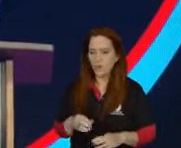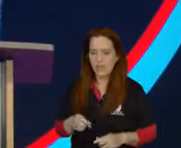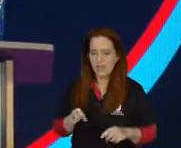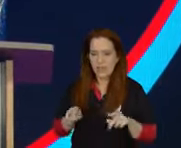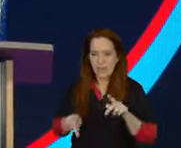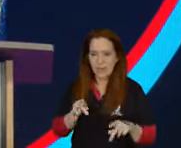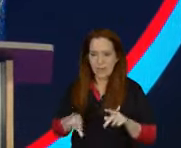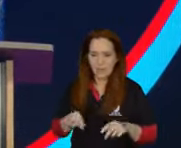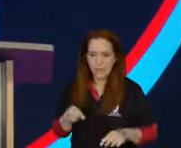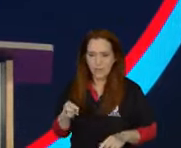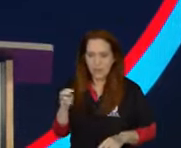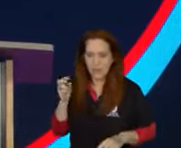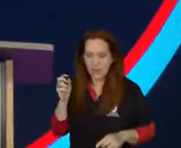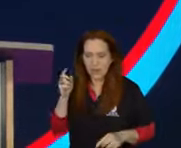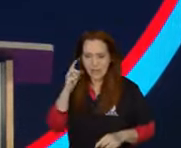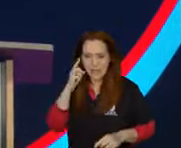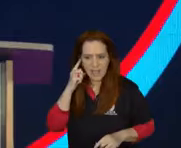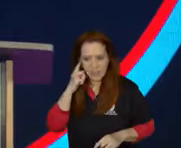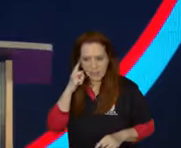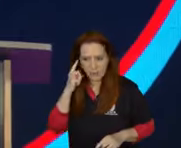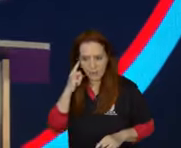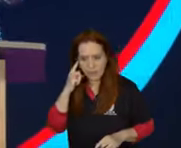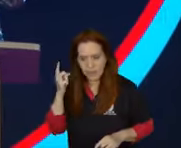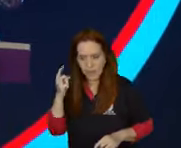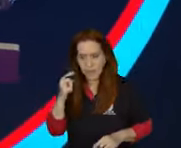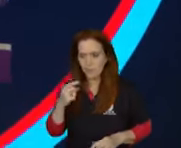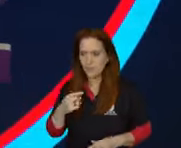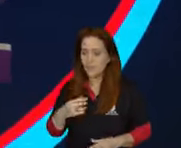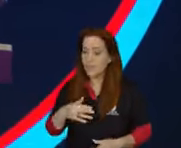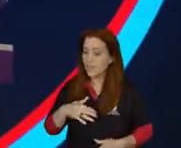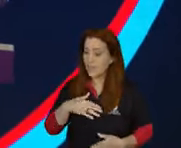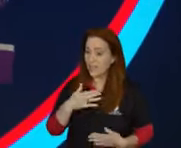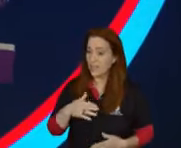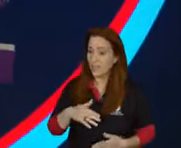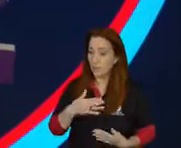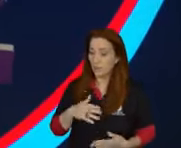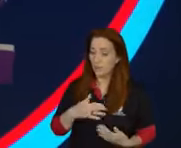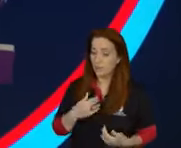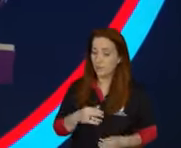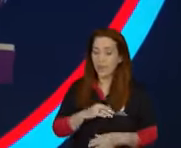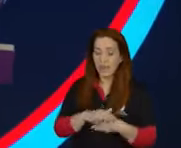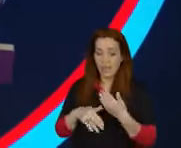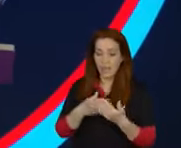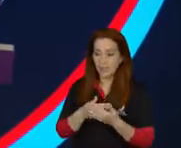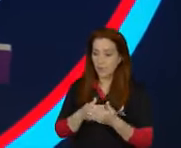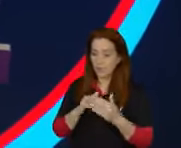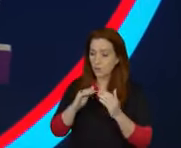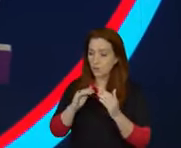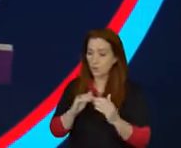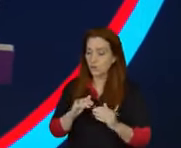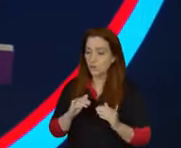canción. Y yo decía, wow, qué impresionante. Este negrito de lloré, jamás iba a pensar.